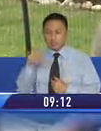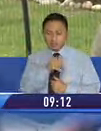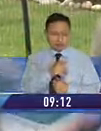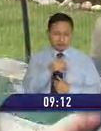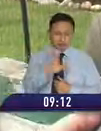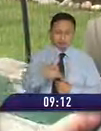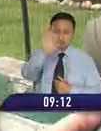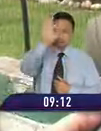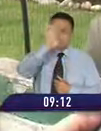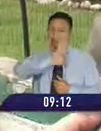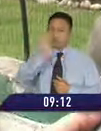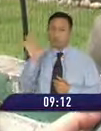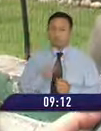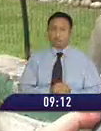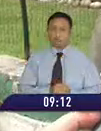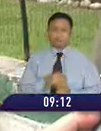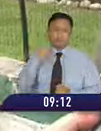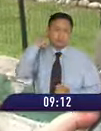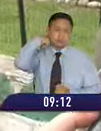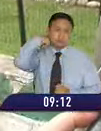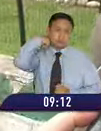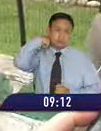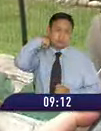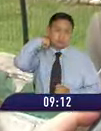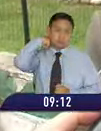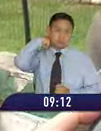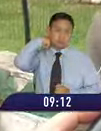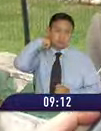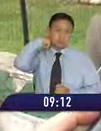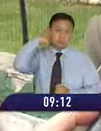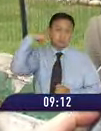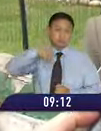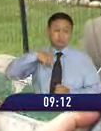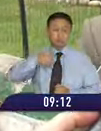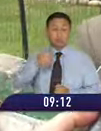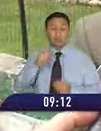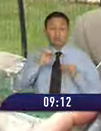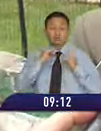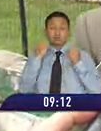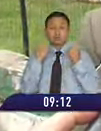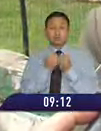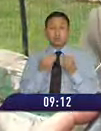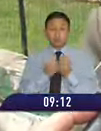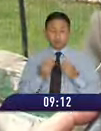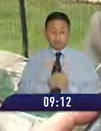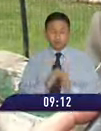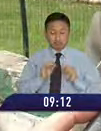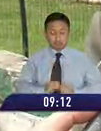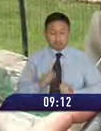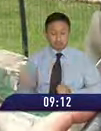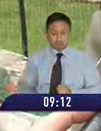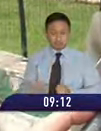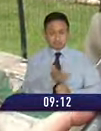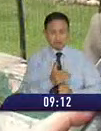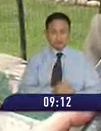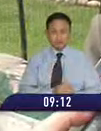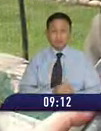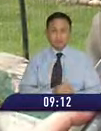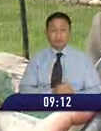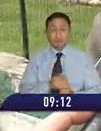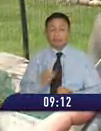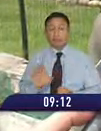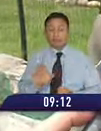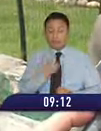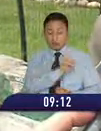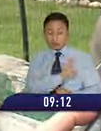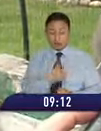haber elegido. Esto es el bloque que hemos señalado, en donde estamos 10 organizaciones, y dar paso sobre la base de que vean los